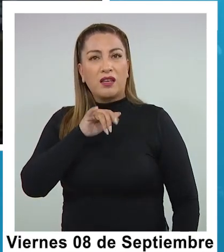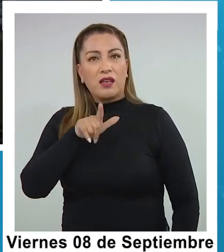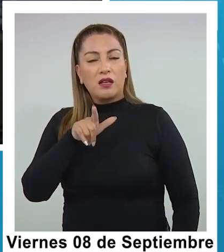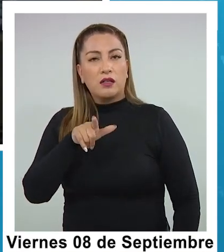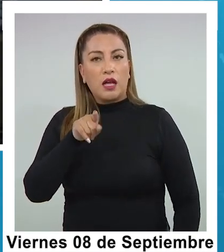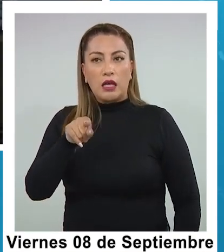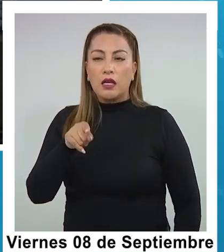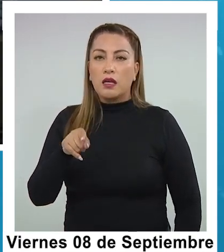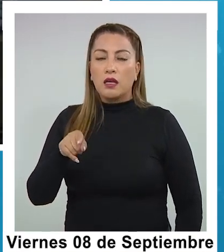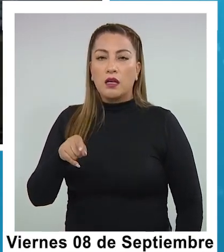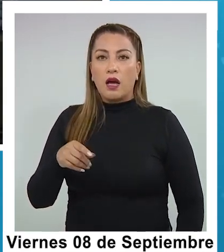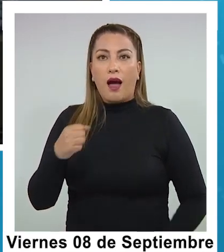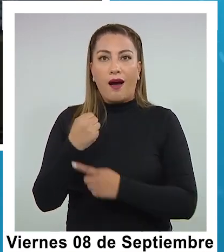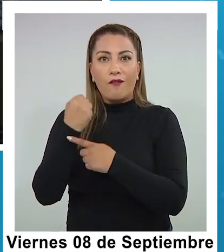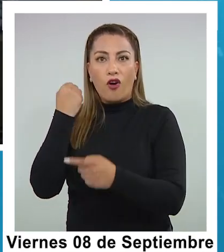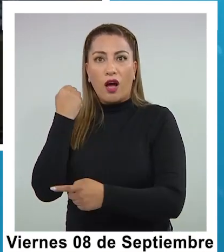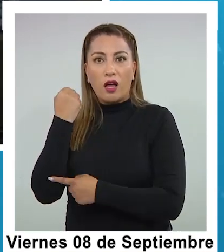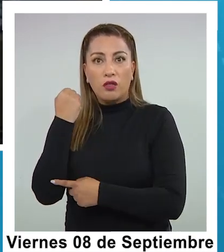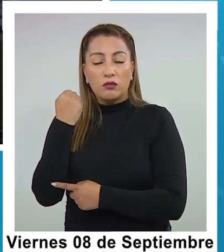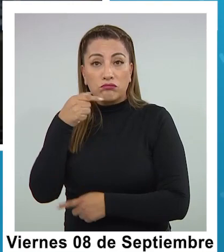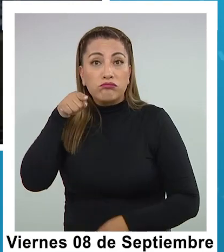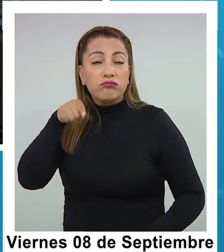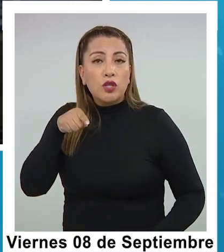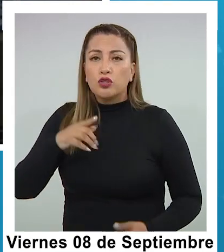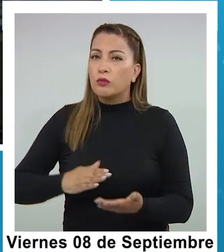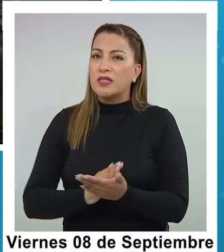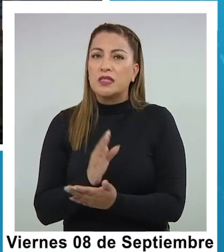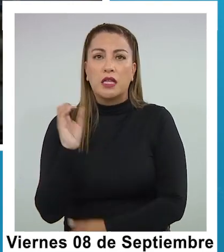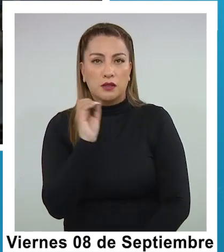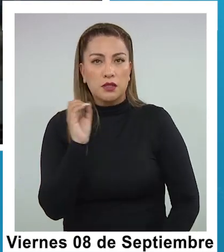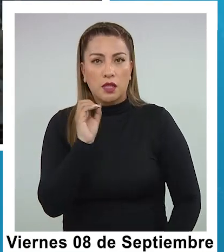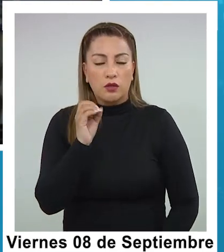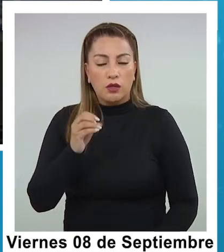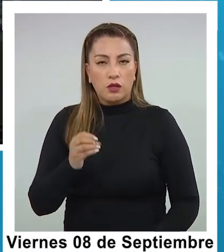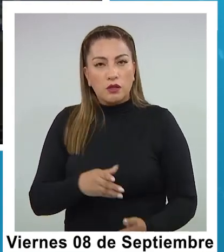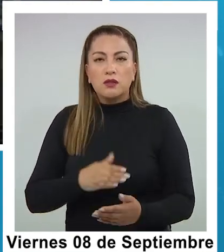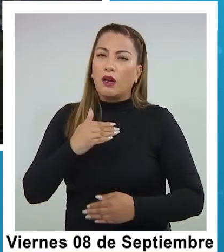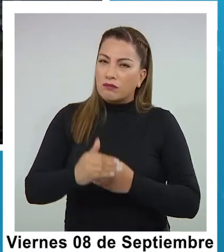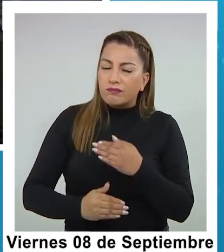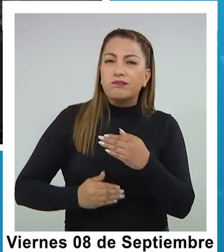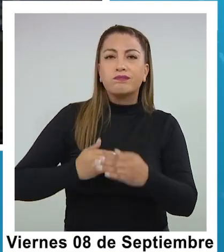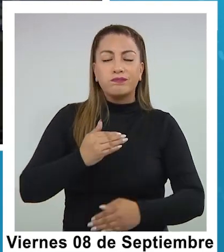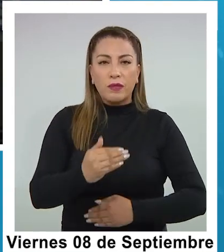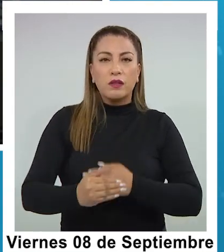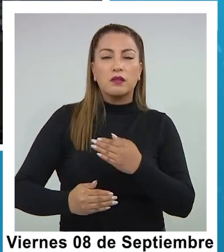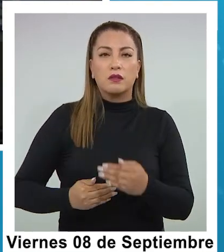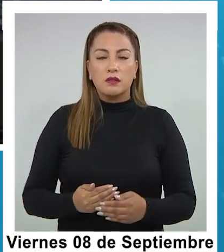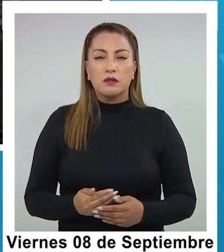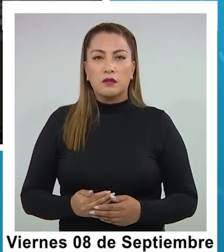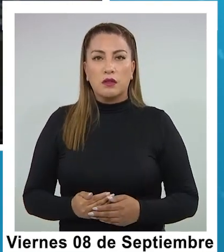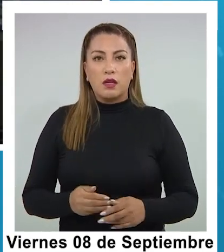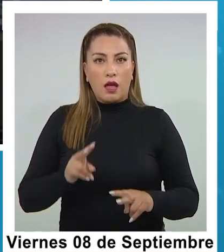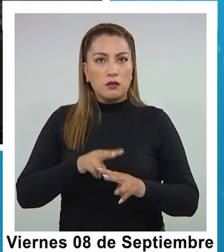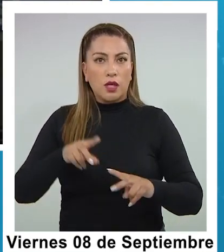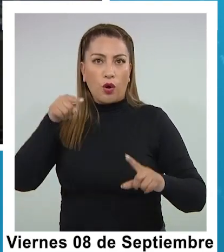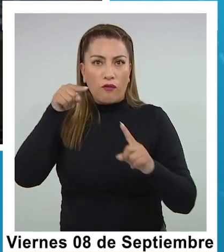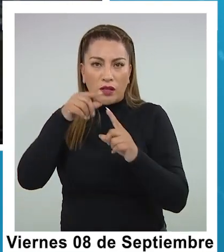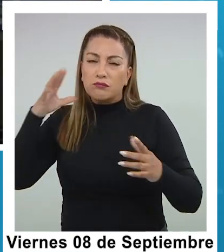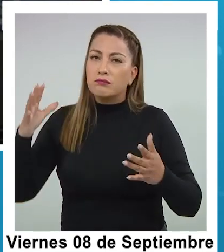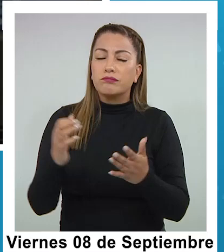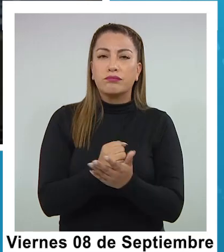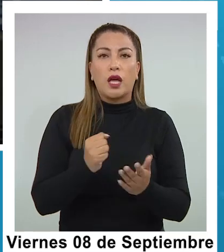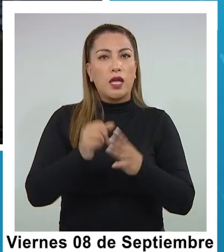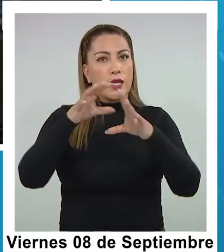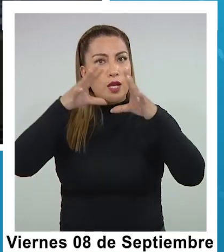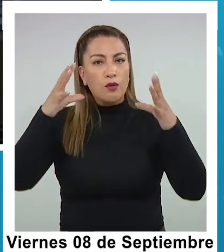partió de cero, y efectivamente yo partí de cero, pero oye, logramos un éxito que es un éxito